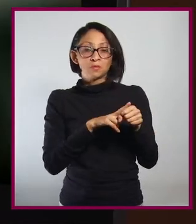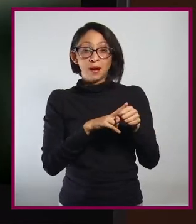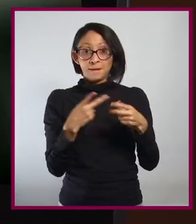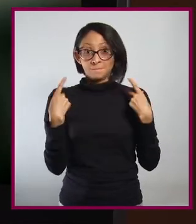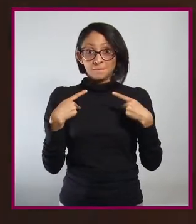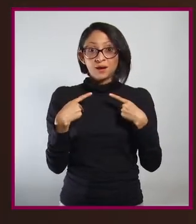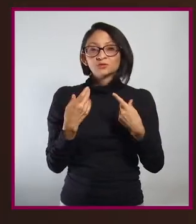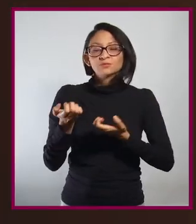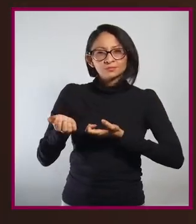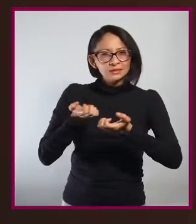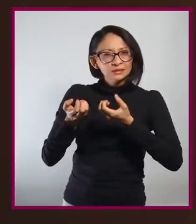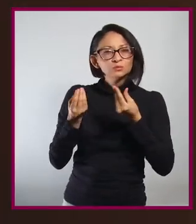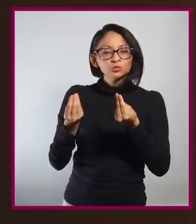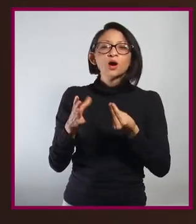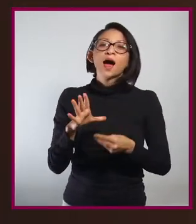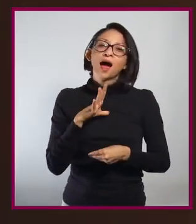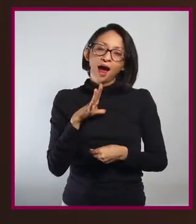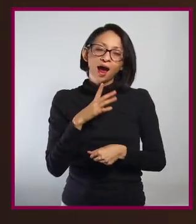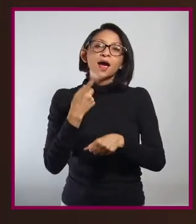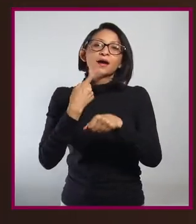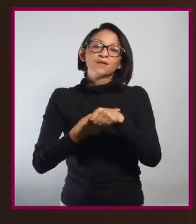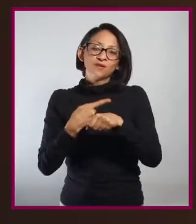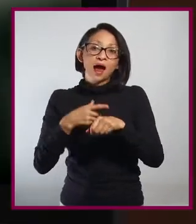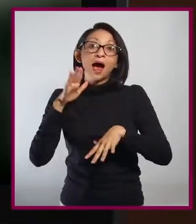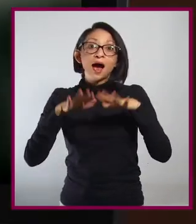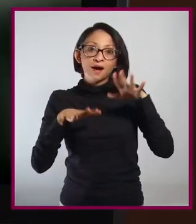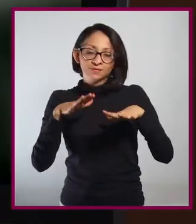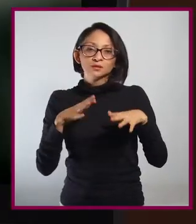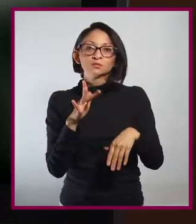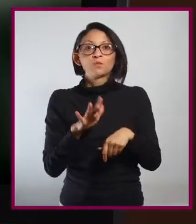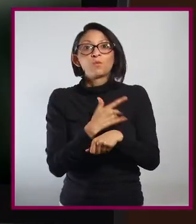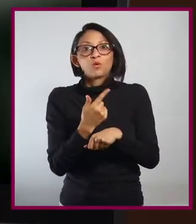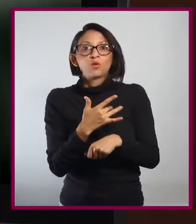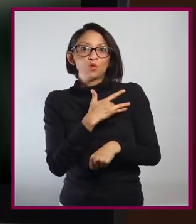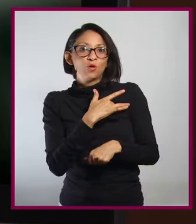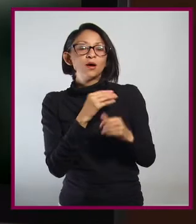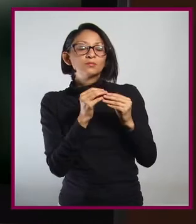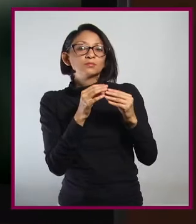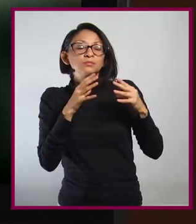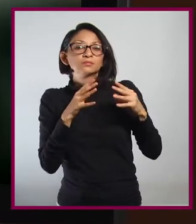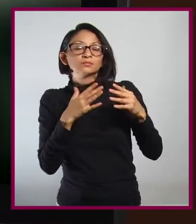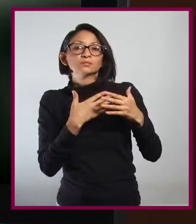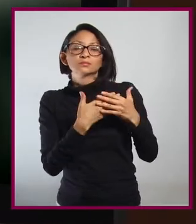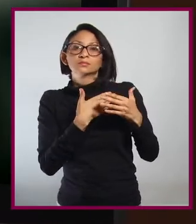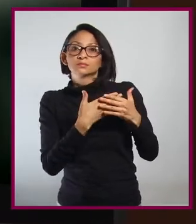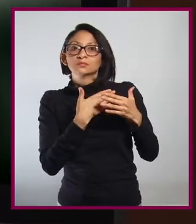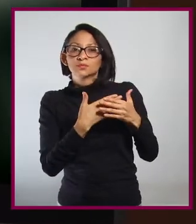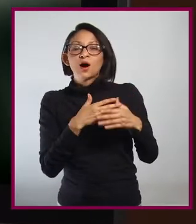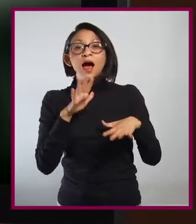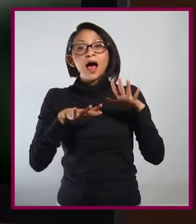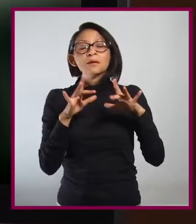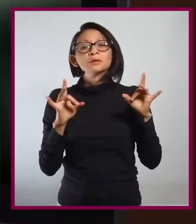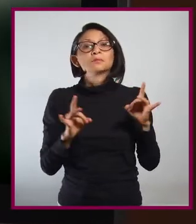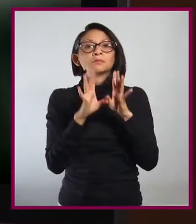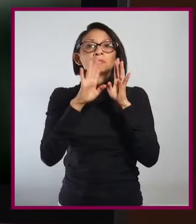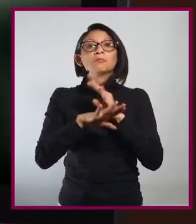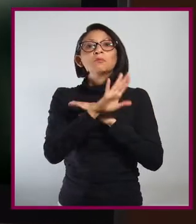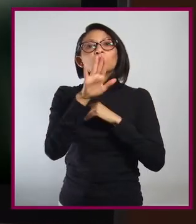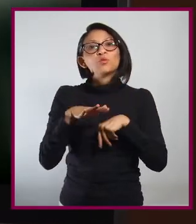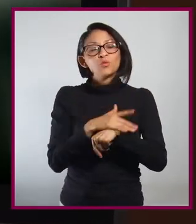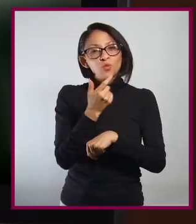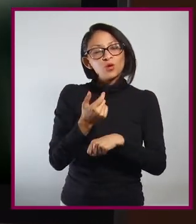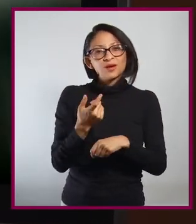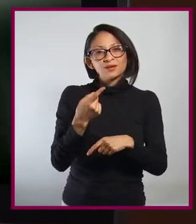tener arritmias, incluso muerte súbita, porque puede cambiar el sistema